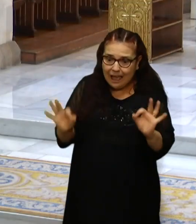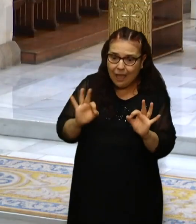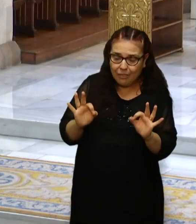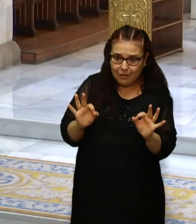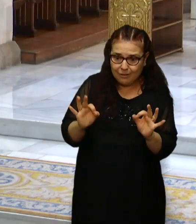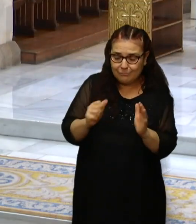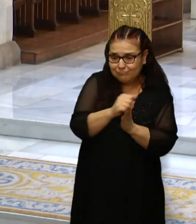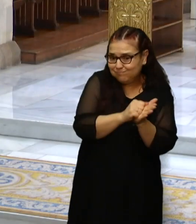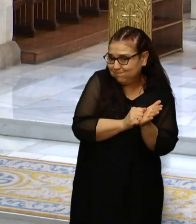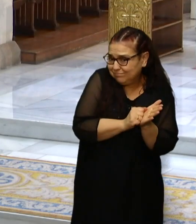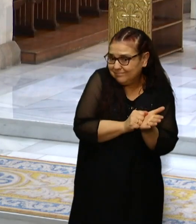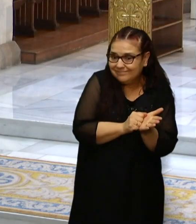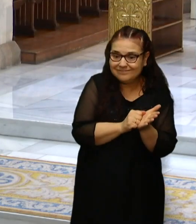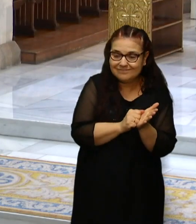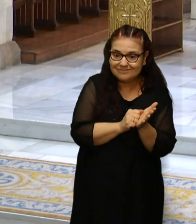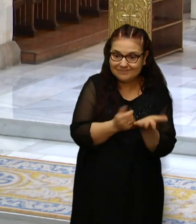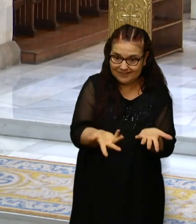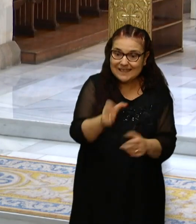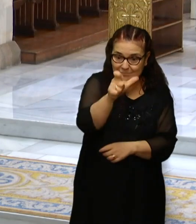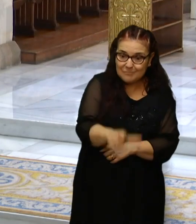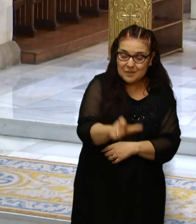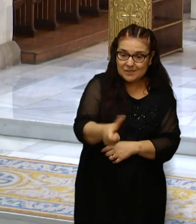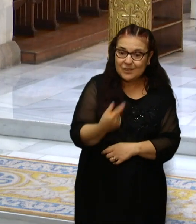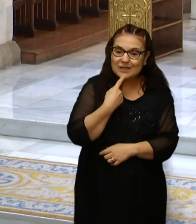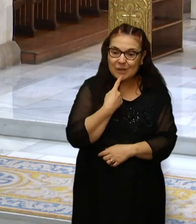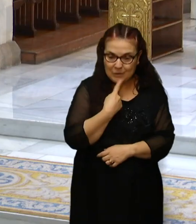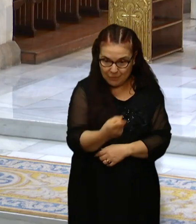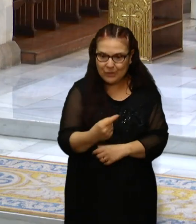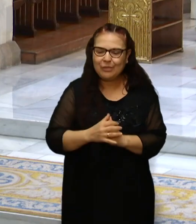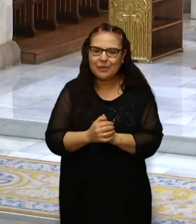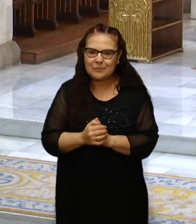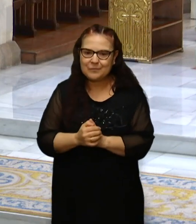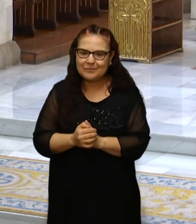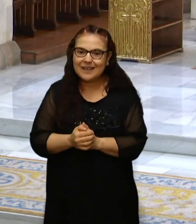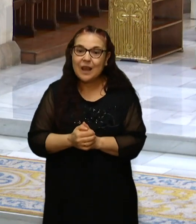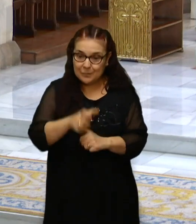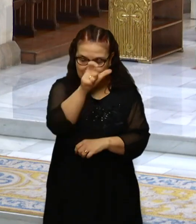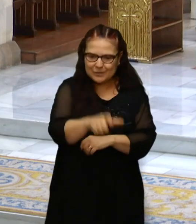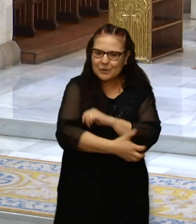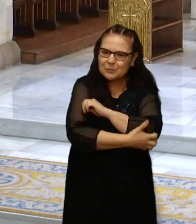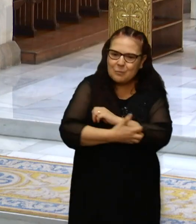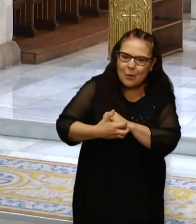el mundo. Son, como dice, los